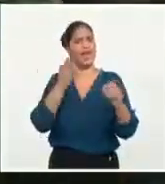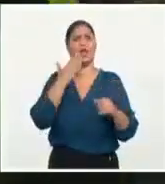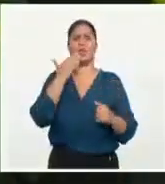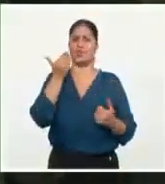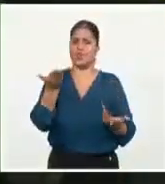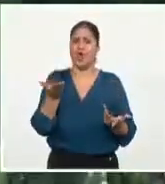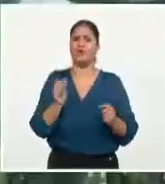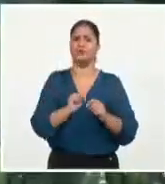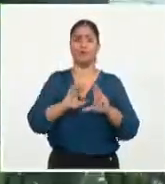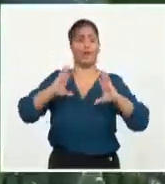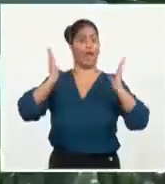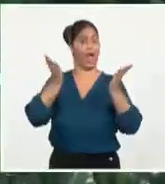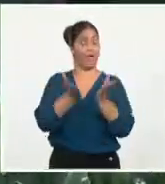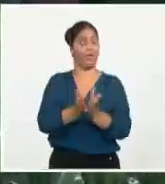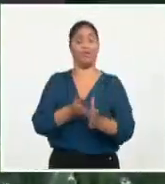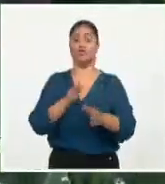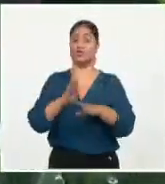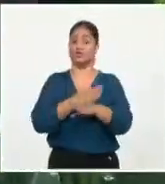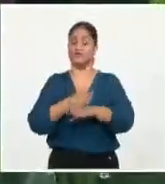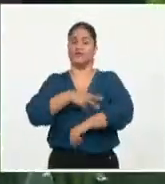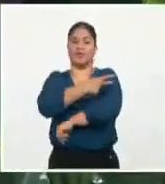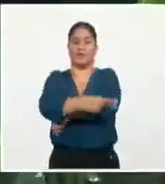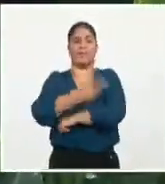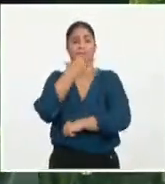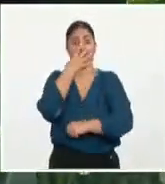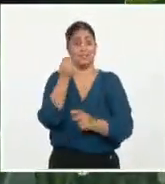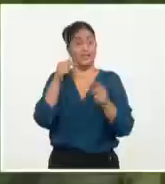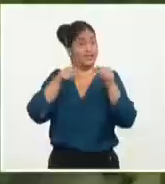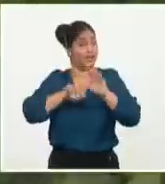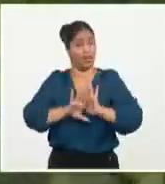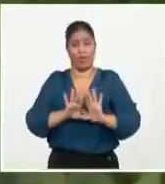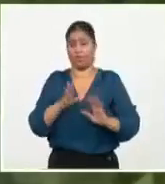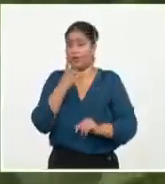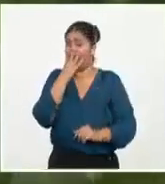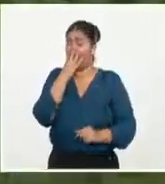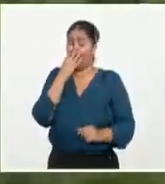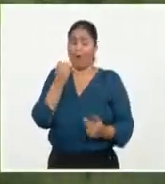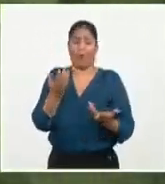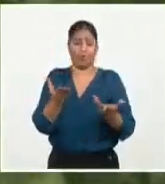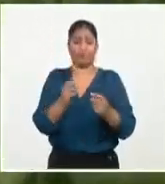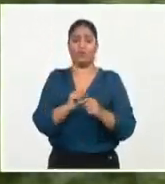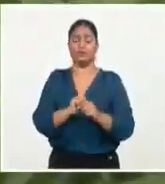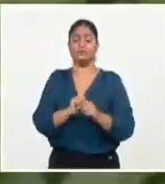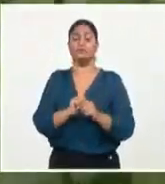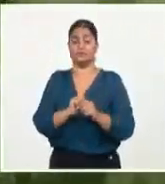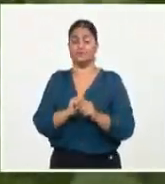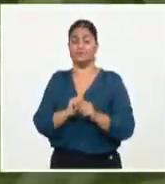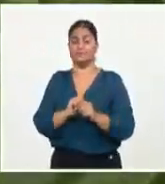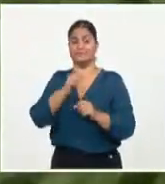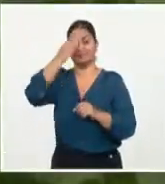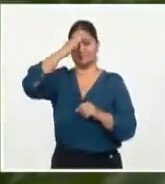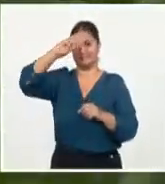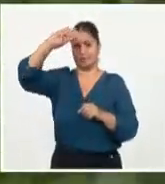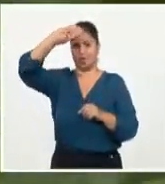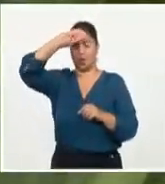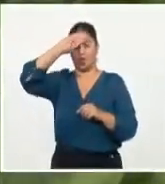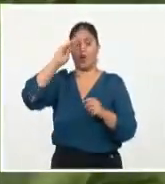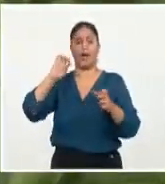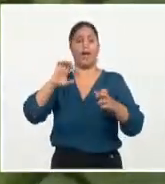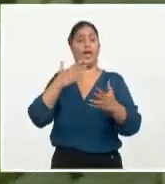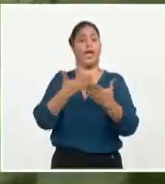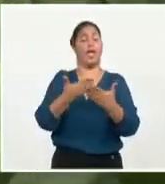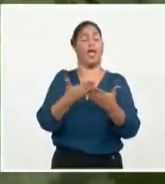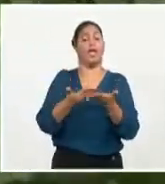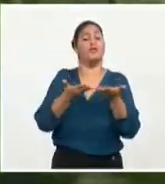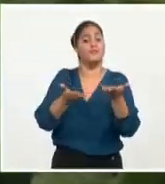su calidad y comercializarlo es, desde 1966, la razón de ser de Cubatabaco, la empresa líder en